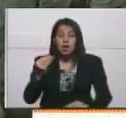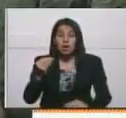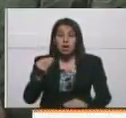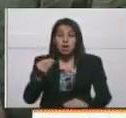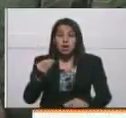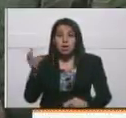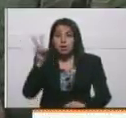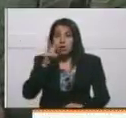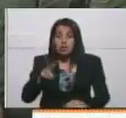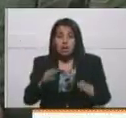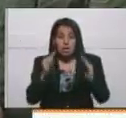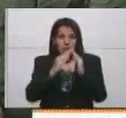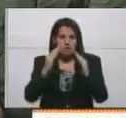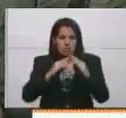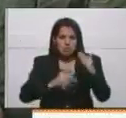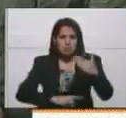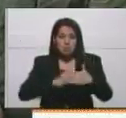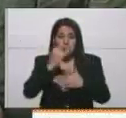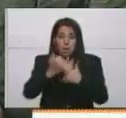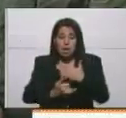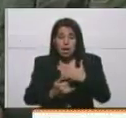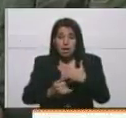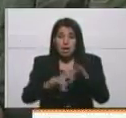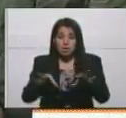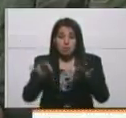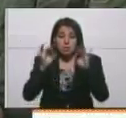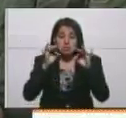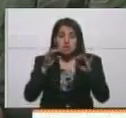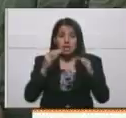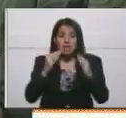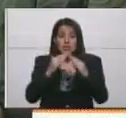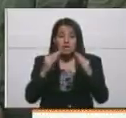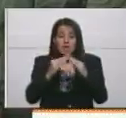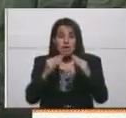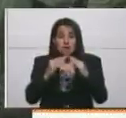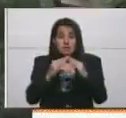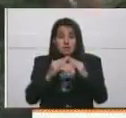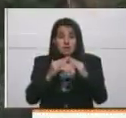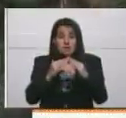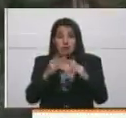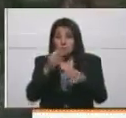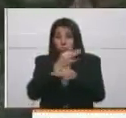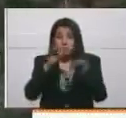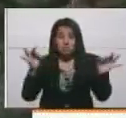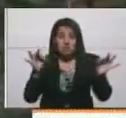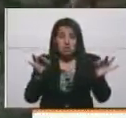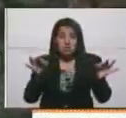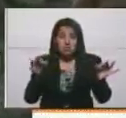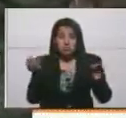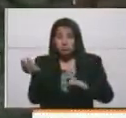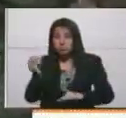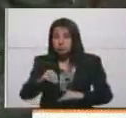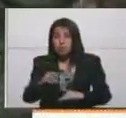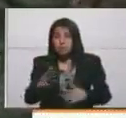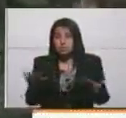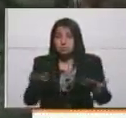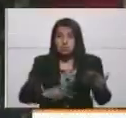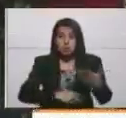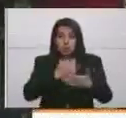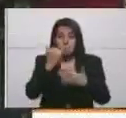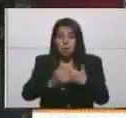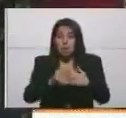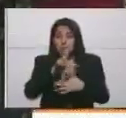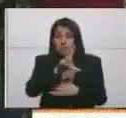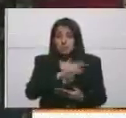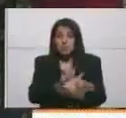2018-2022, que es un plan especial de vivienda, extra, extraordinario. Este plan se suma al plan de los 3